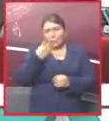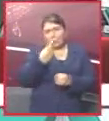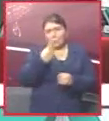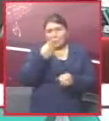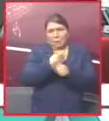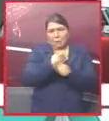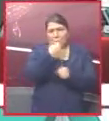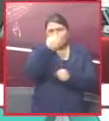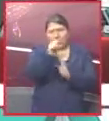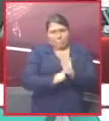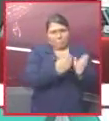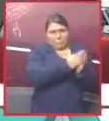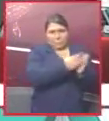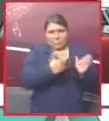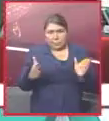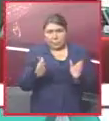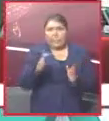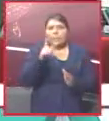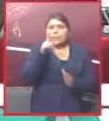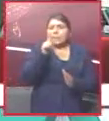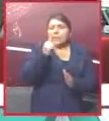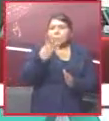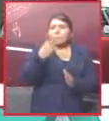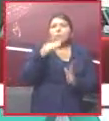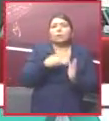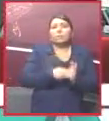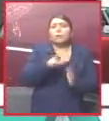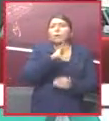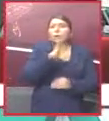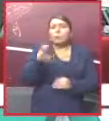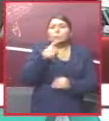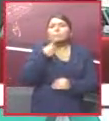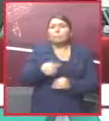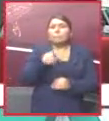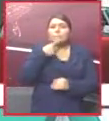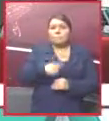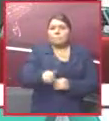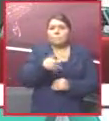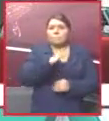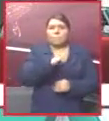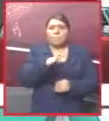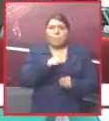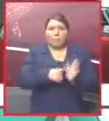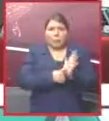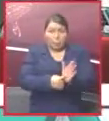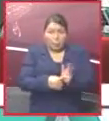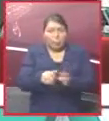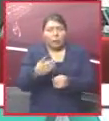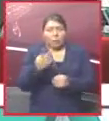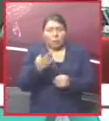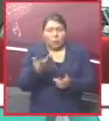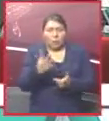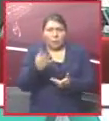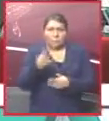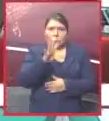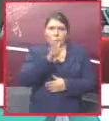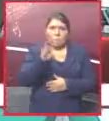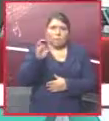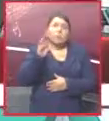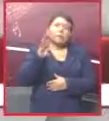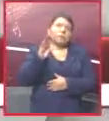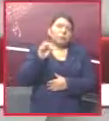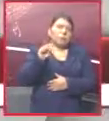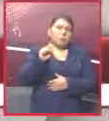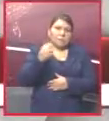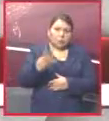de las más de 74,800 quejas presentadas por un monto de 464 millones de pesos, se ha